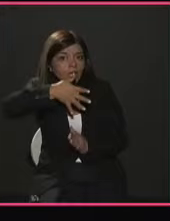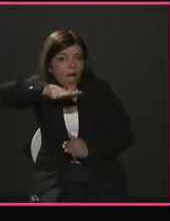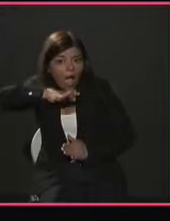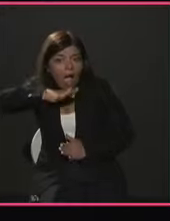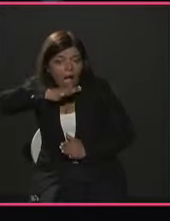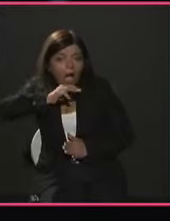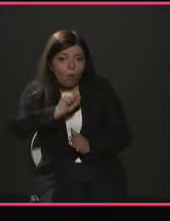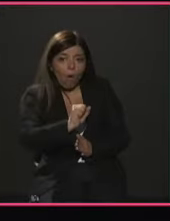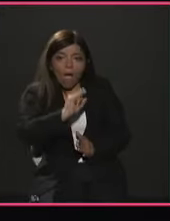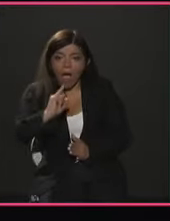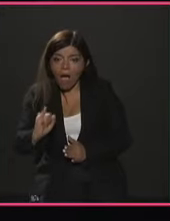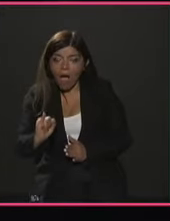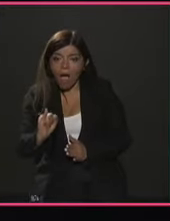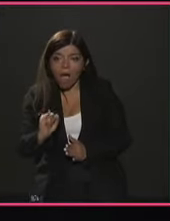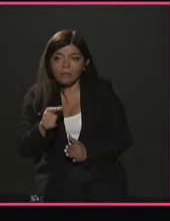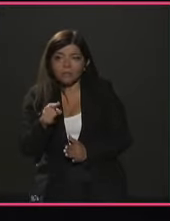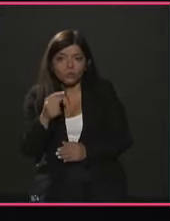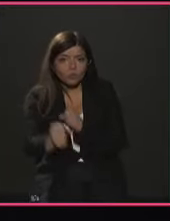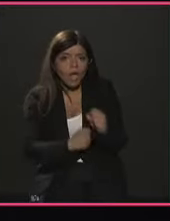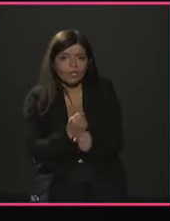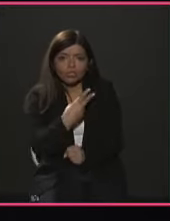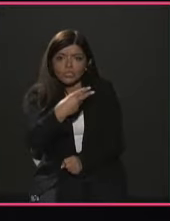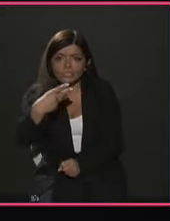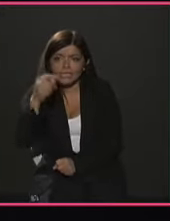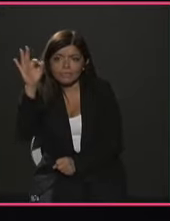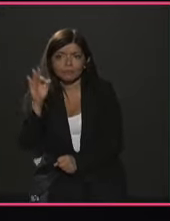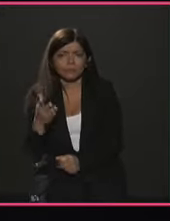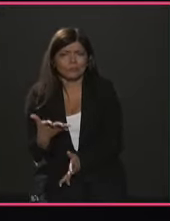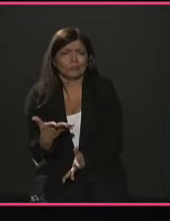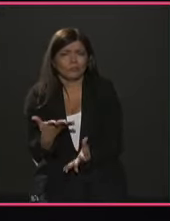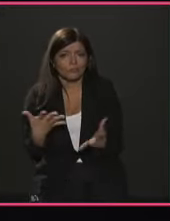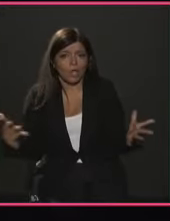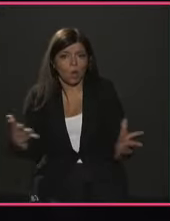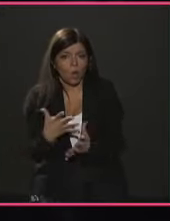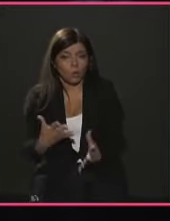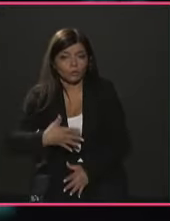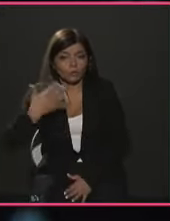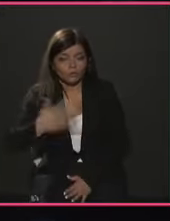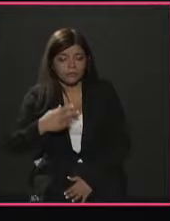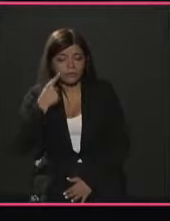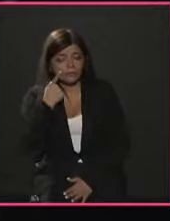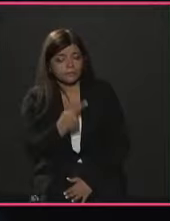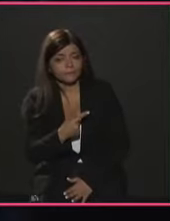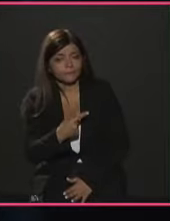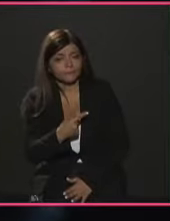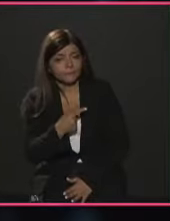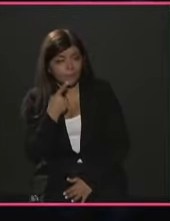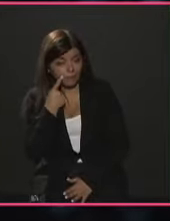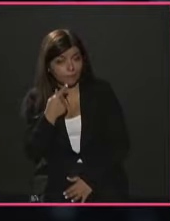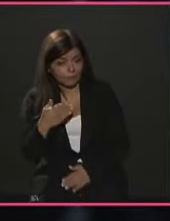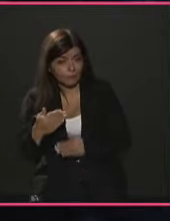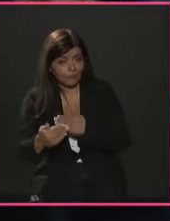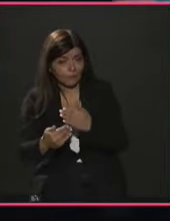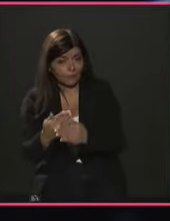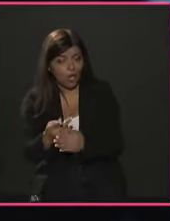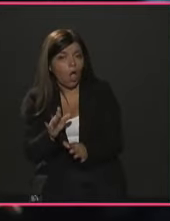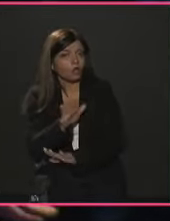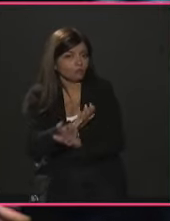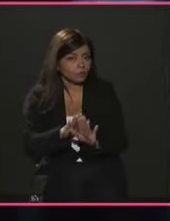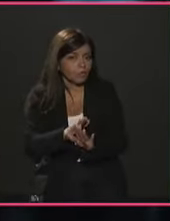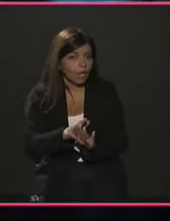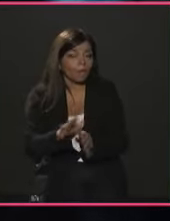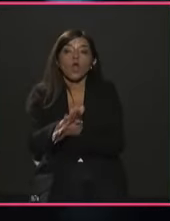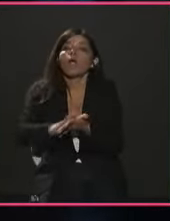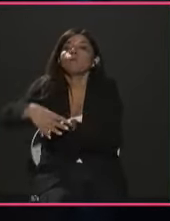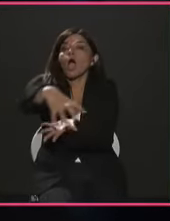30% eso es en un año y creo que esto es algo que revela las presiones por venir porque ahora las ciudades que